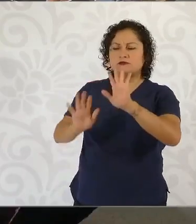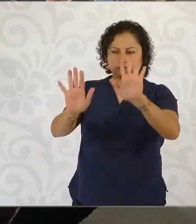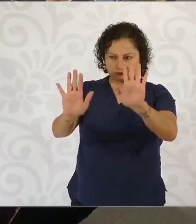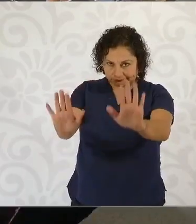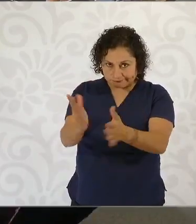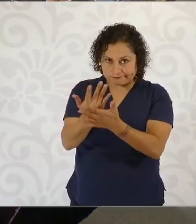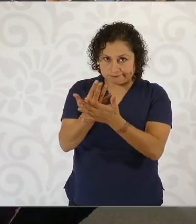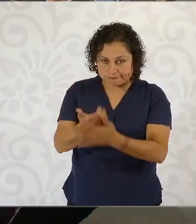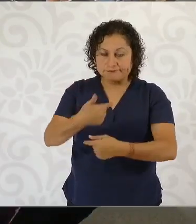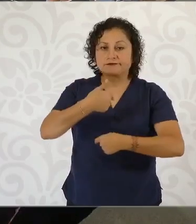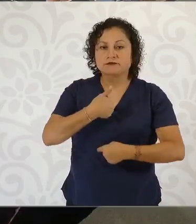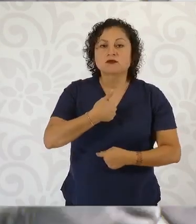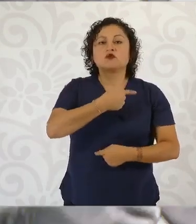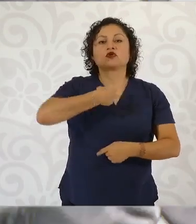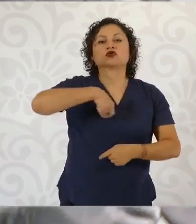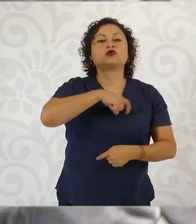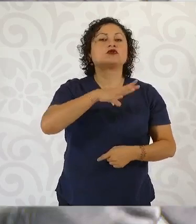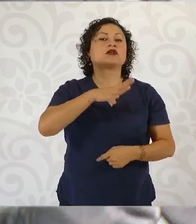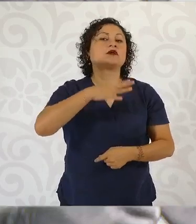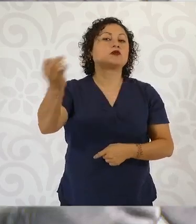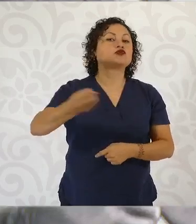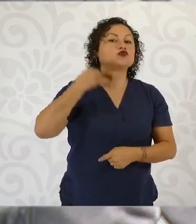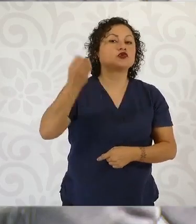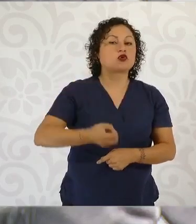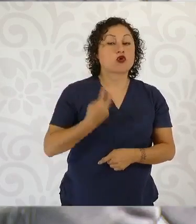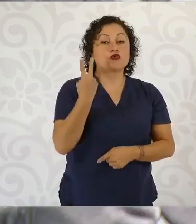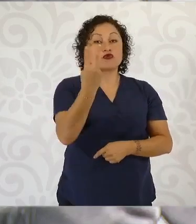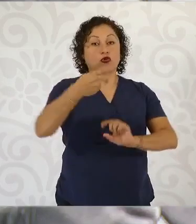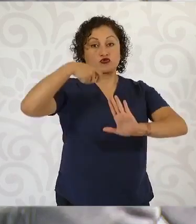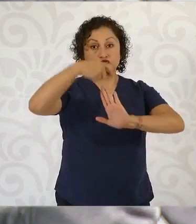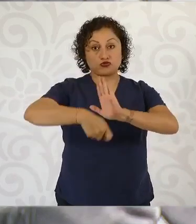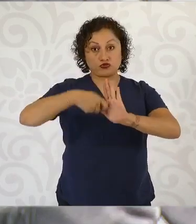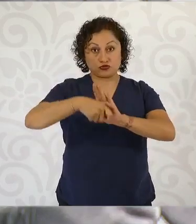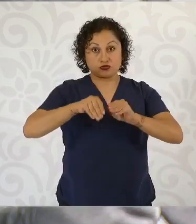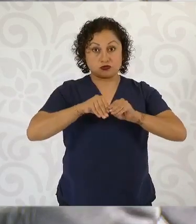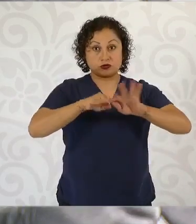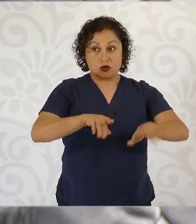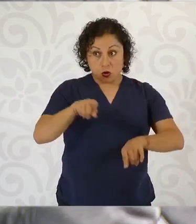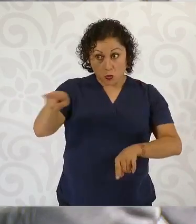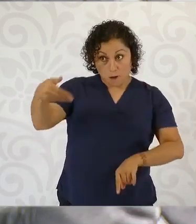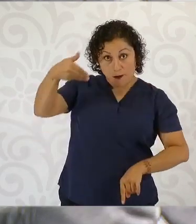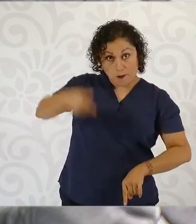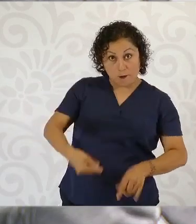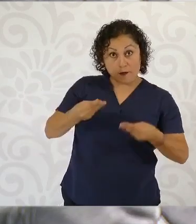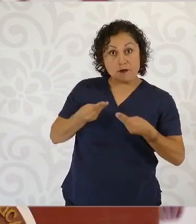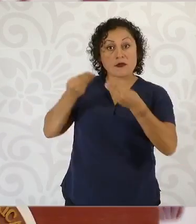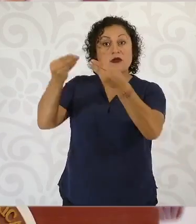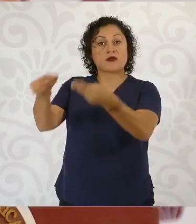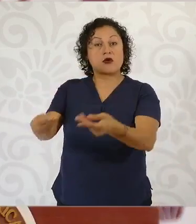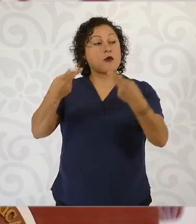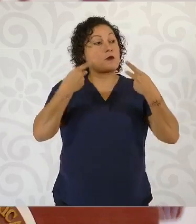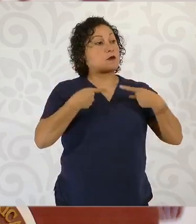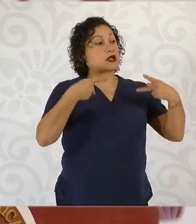2 videoconferencias. Se puso a disposición, a petición del director de Animal Político, a personal del IMSS de primer nivel, al